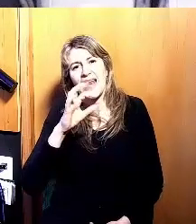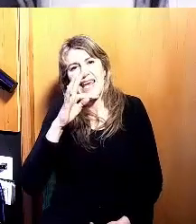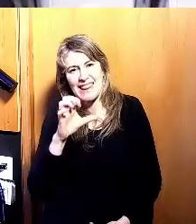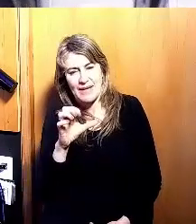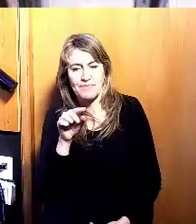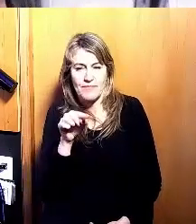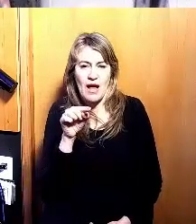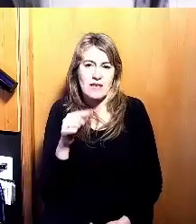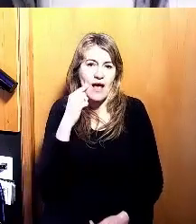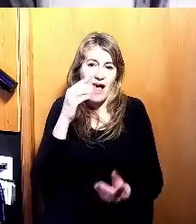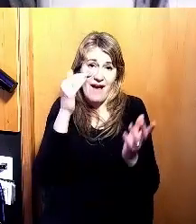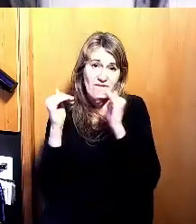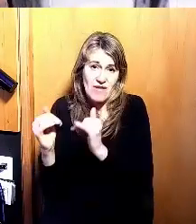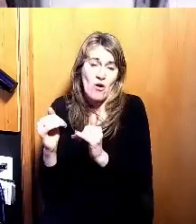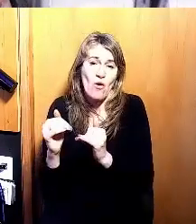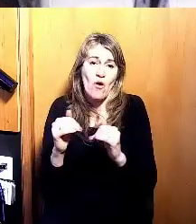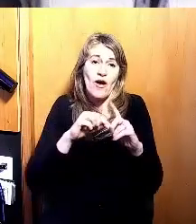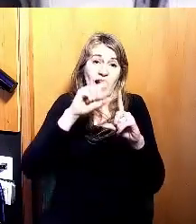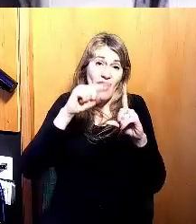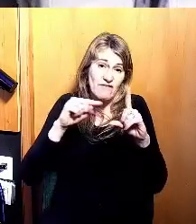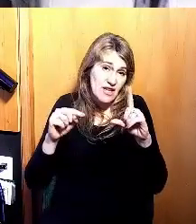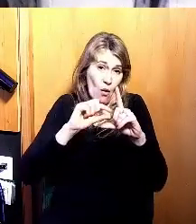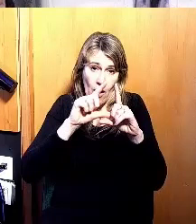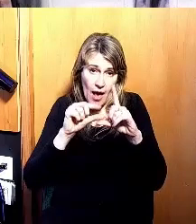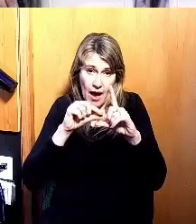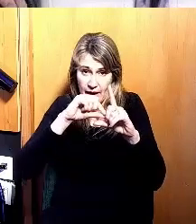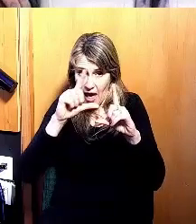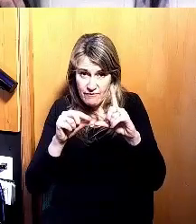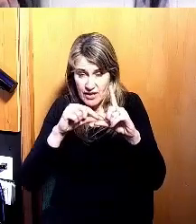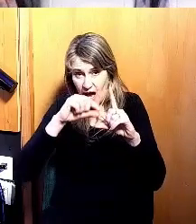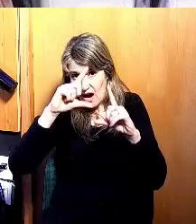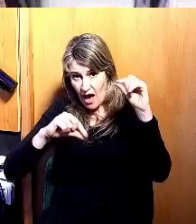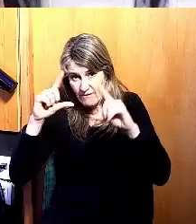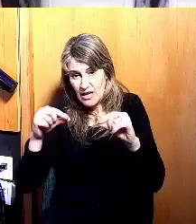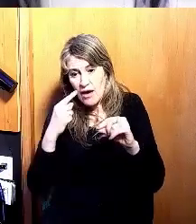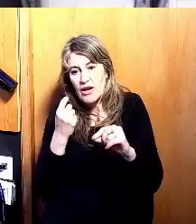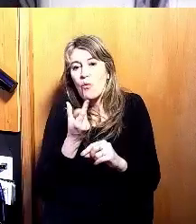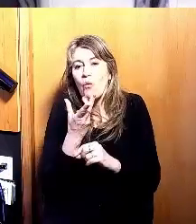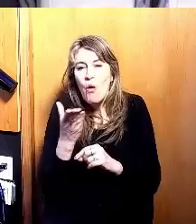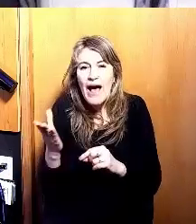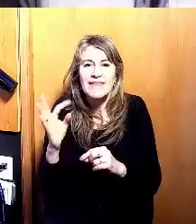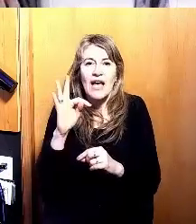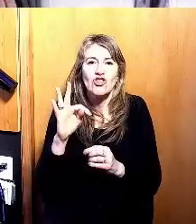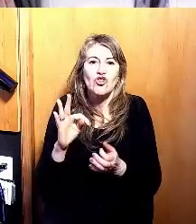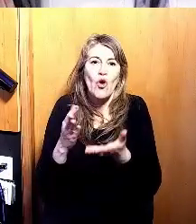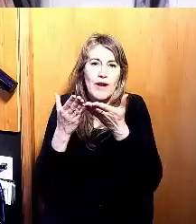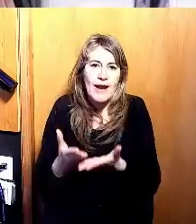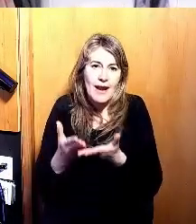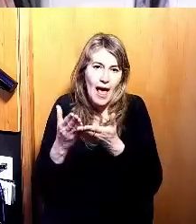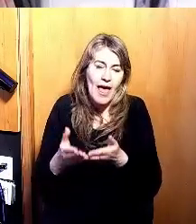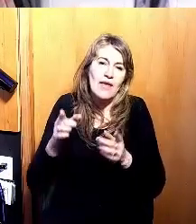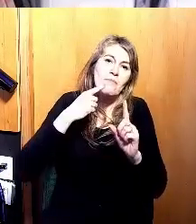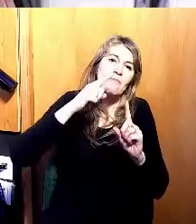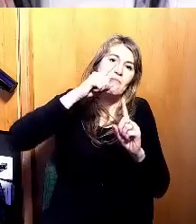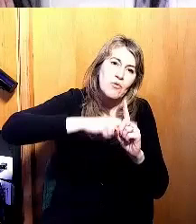está abajo en la gráfica, se acomoda la gráfica de abajo para ver cuántas toneladas se recogieron en cada mes y cómo se distribuyen los puntos